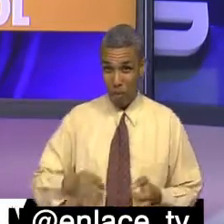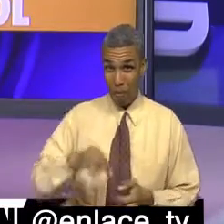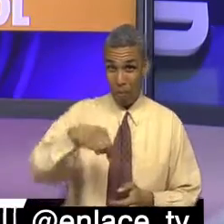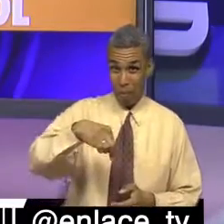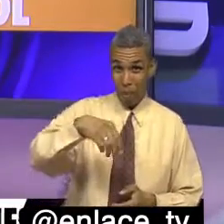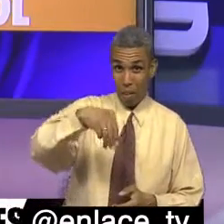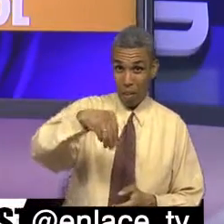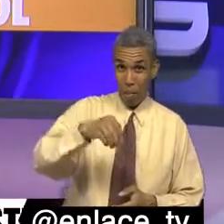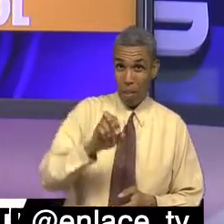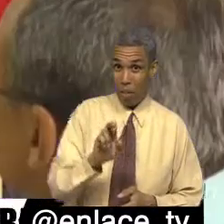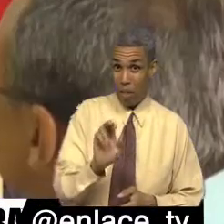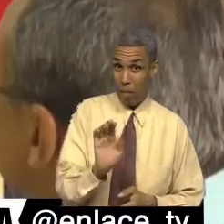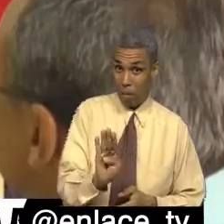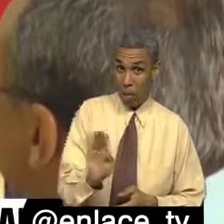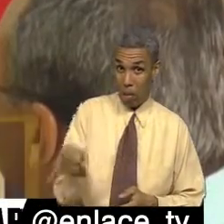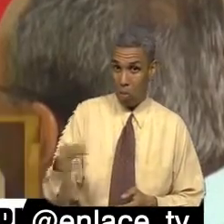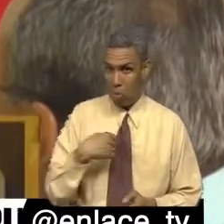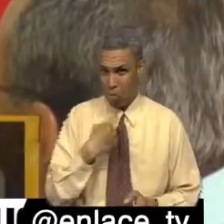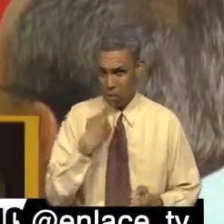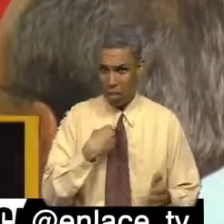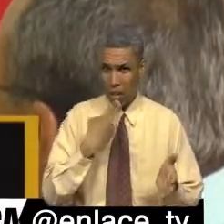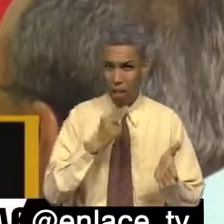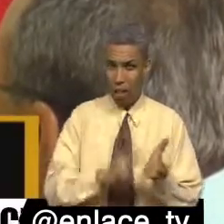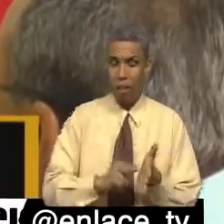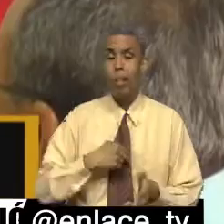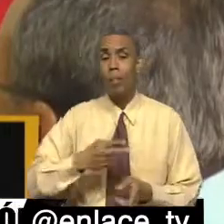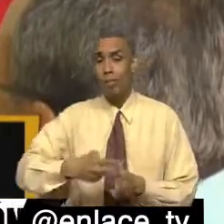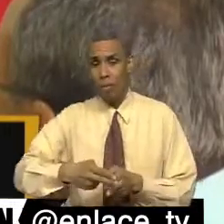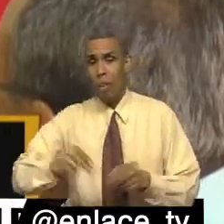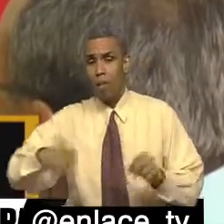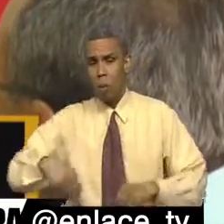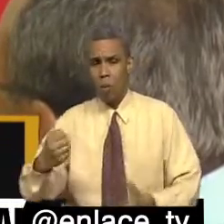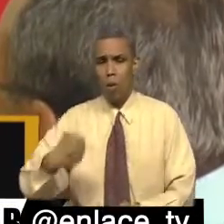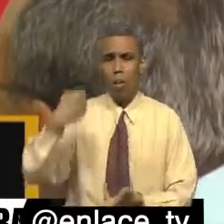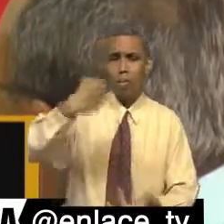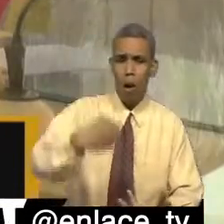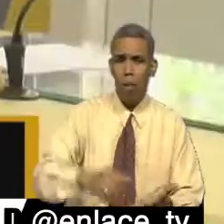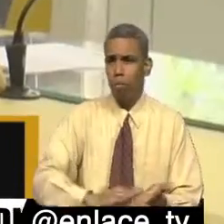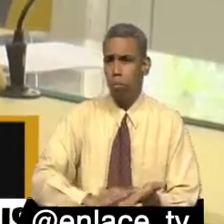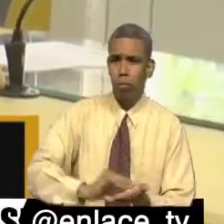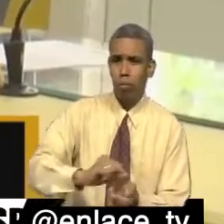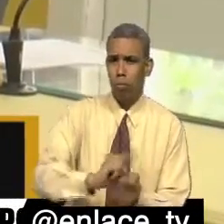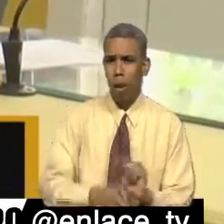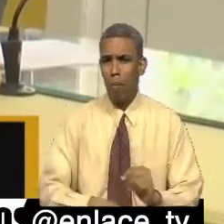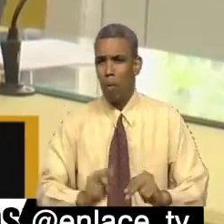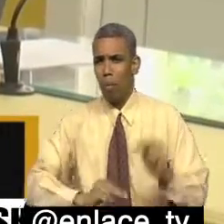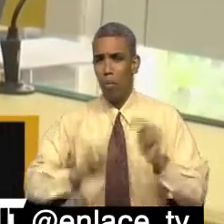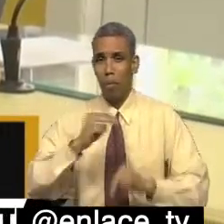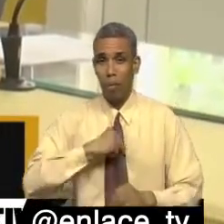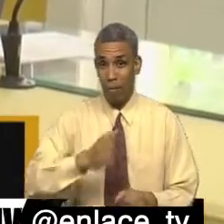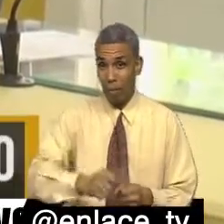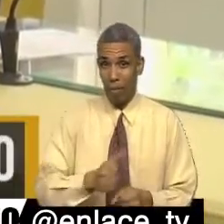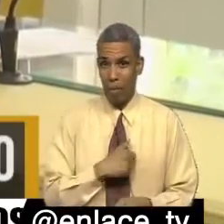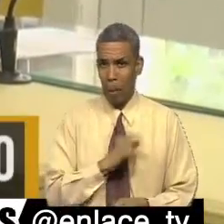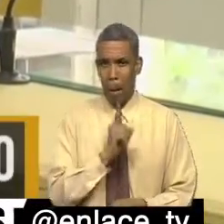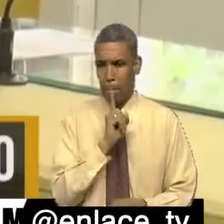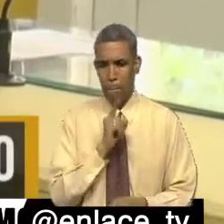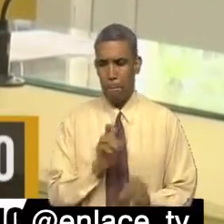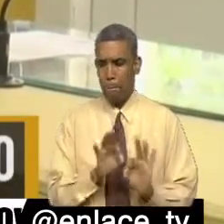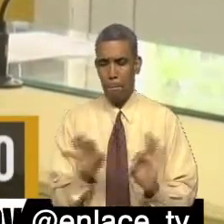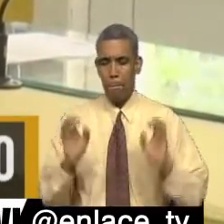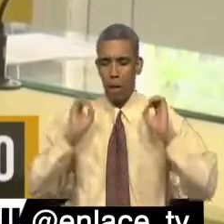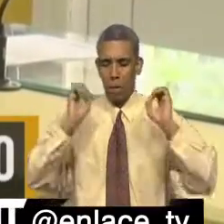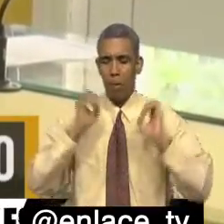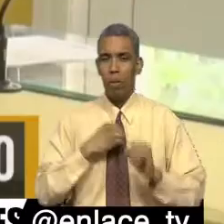modernización. Frente a la solicitud de asignación de un vocero de Ecopetrol para el Comité Cívico del Plan de Modernización de la Refinería,